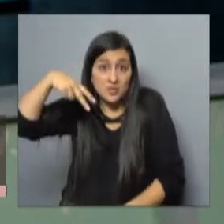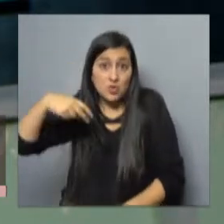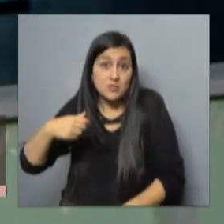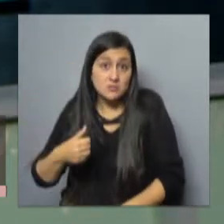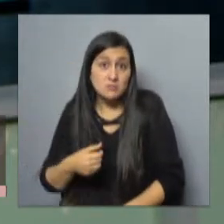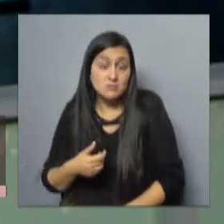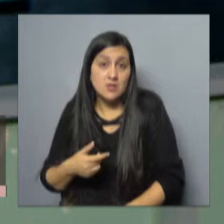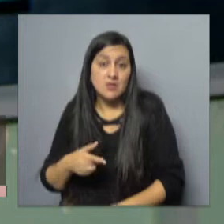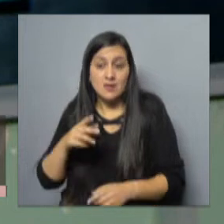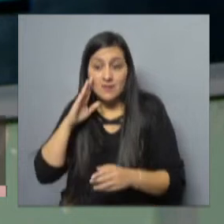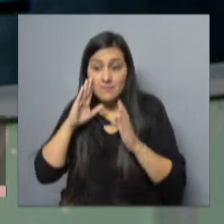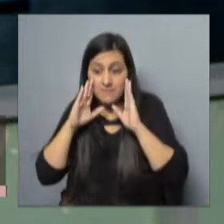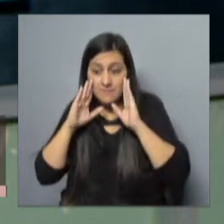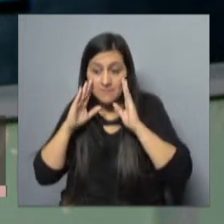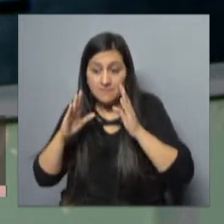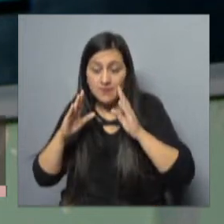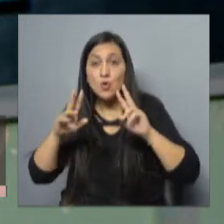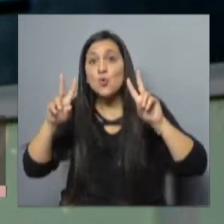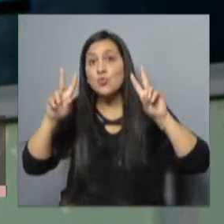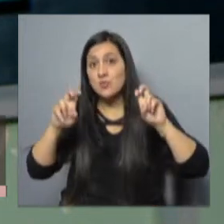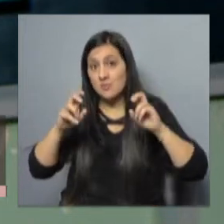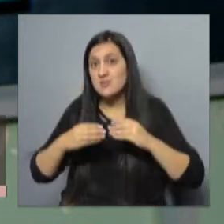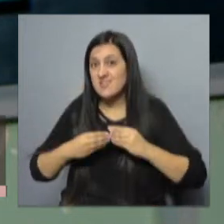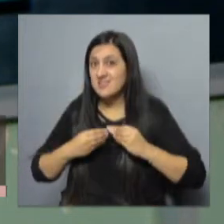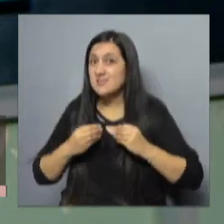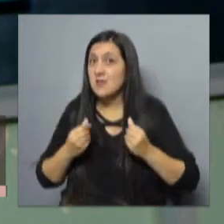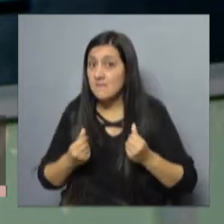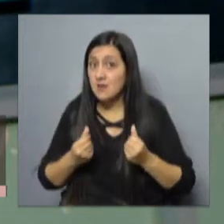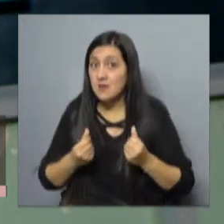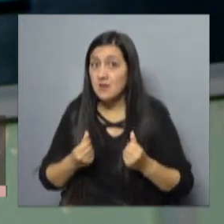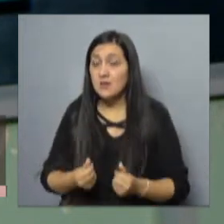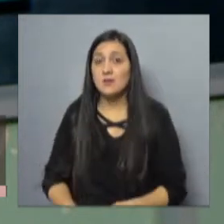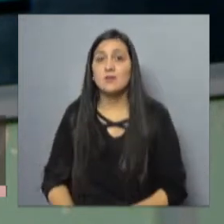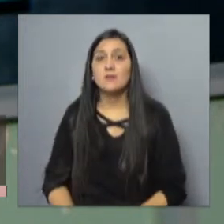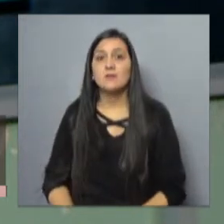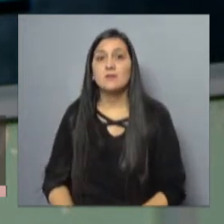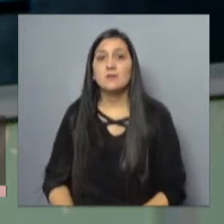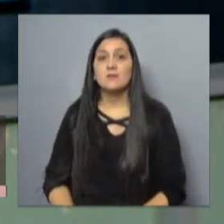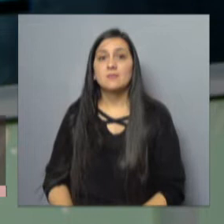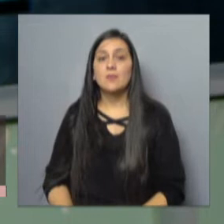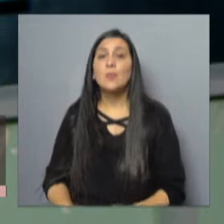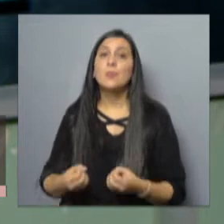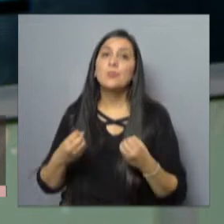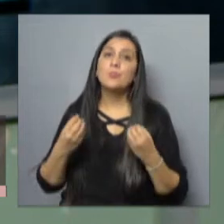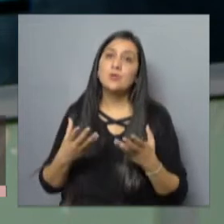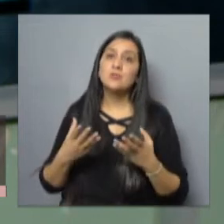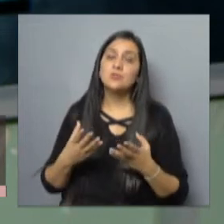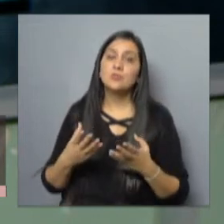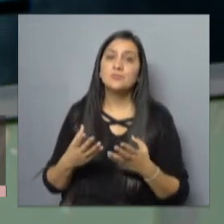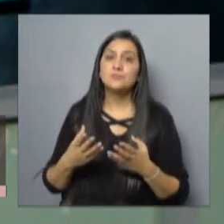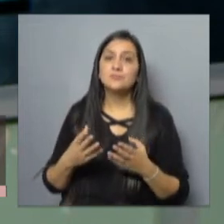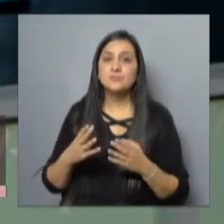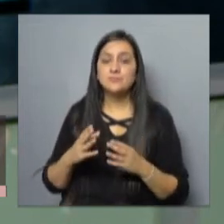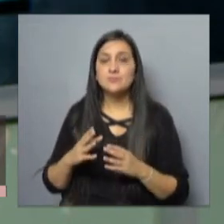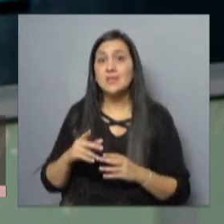van en una dirección de una temática de gran sensibilidad social y por lo tanto es un punto de vista